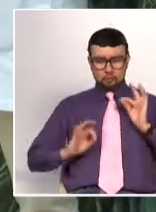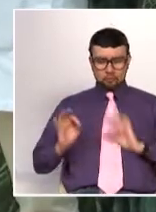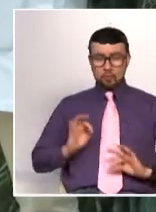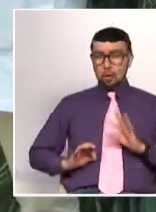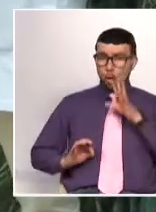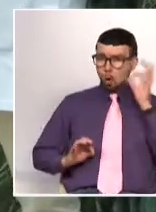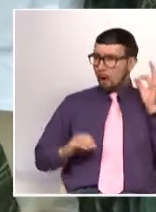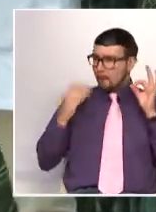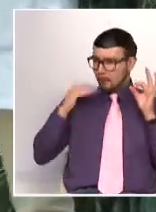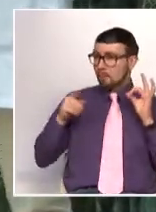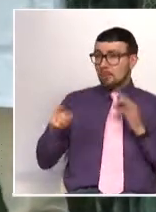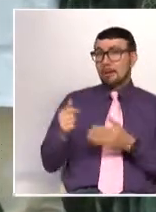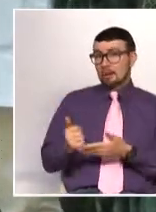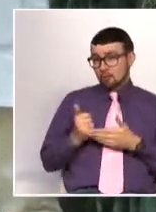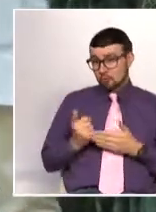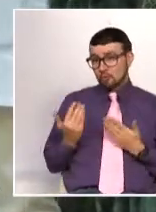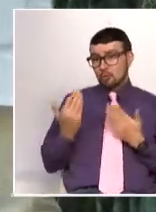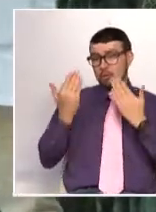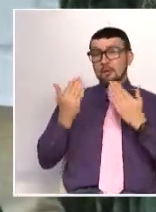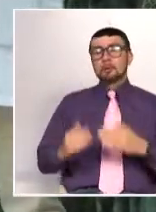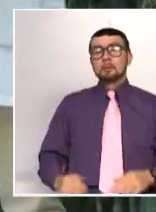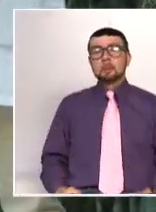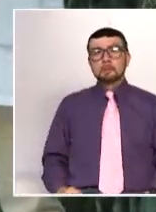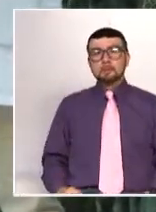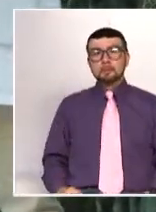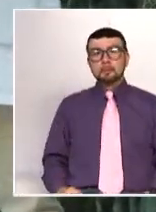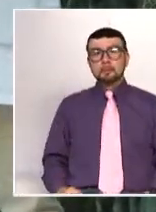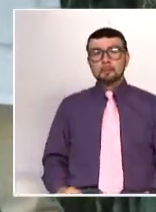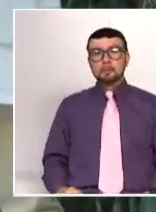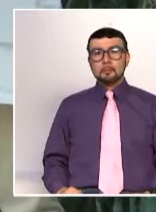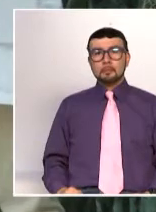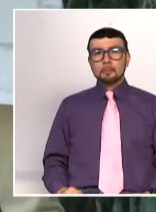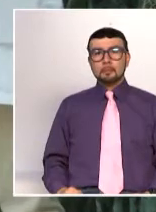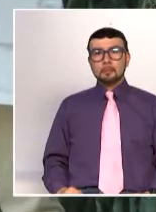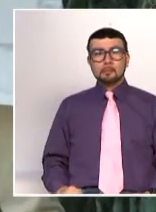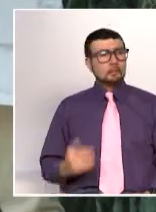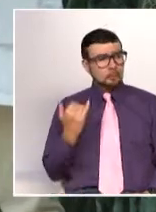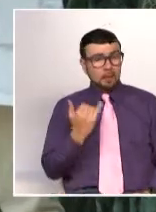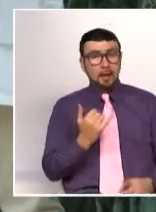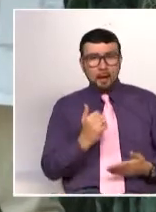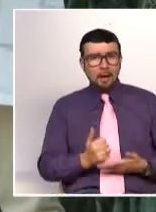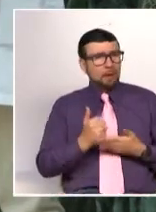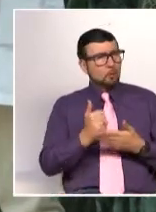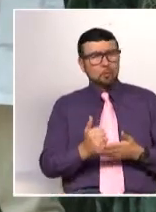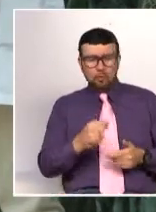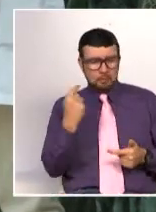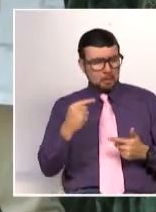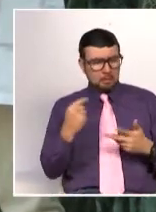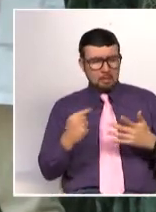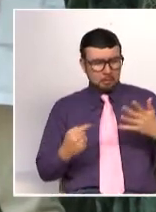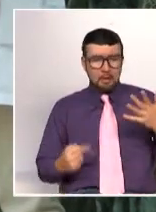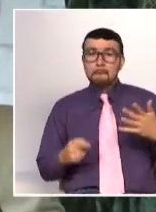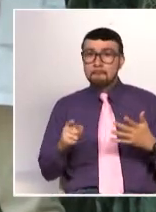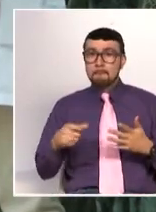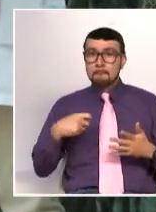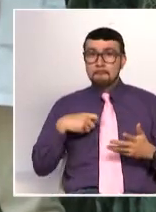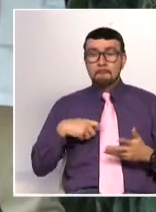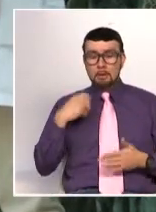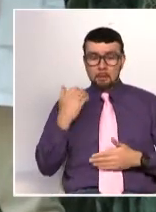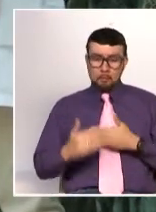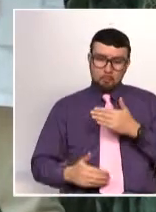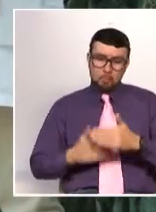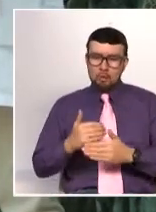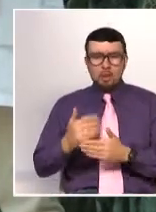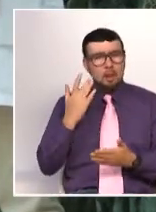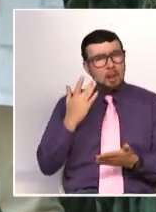sea la mujer ustedes vieron una serie de ayudas terapéuticas que nosotros utilizamos en los procesos de desintoxicación